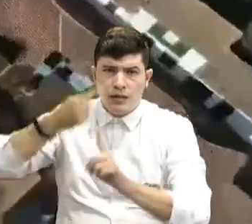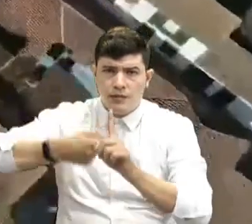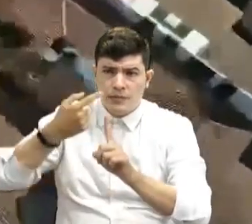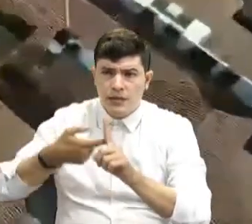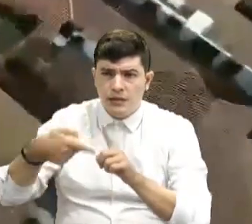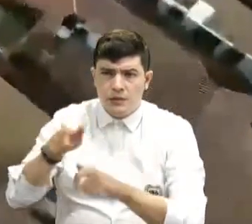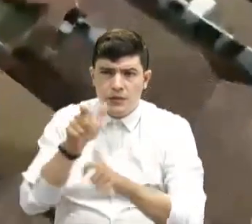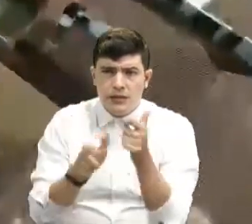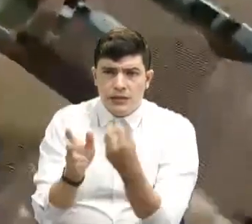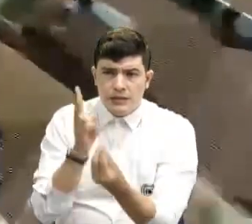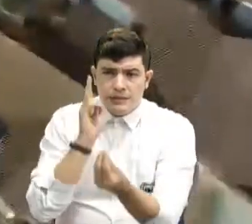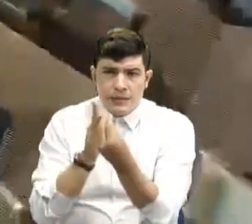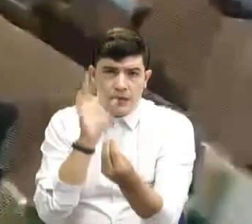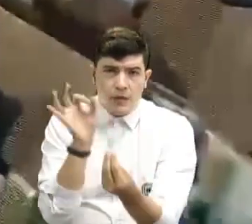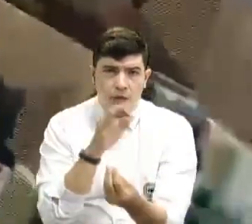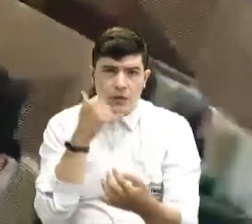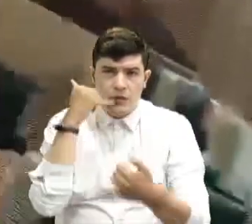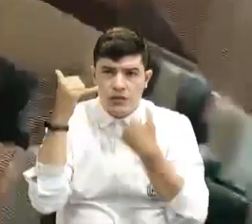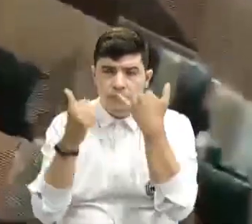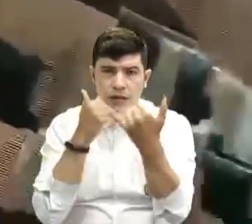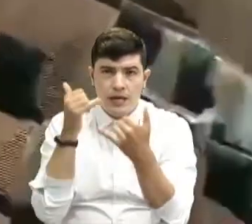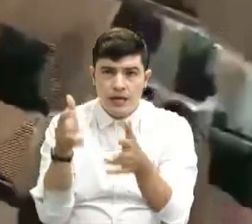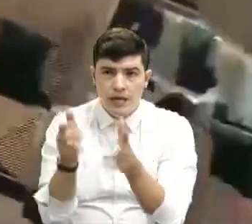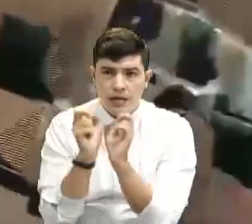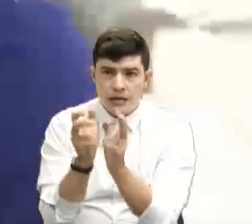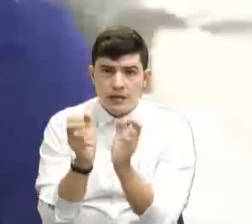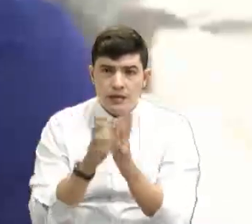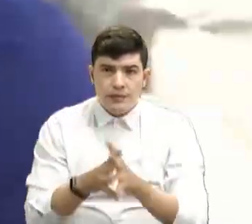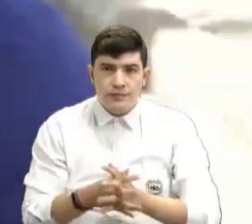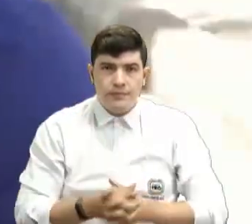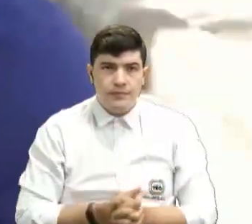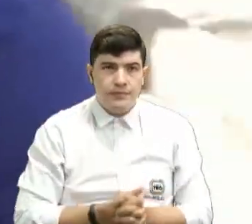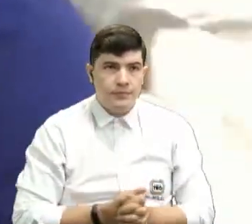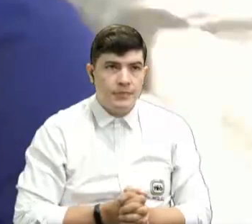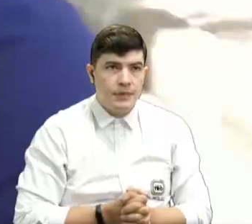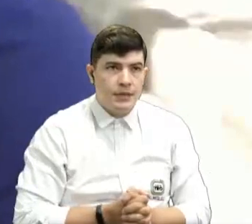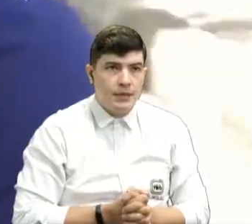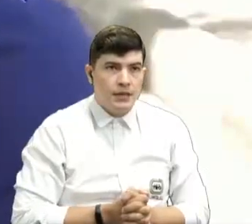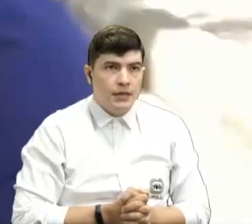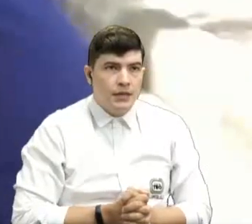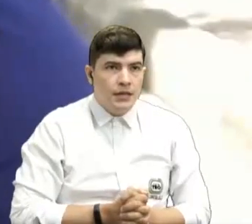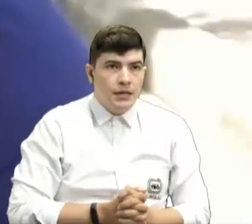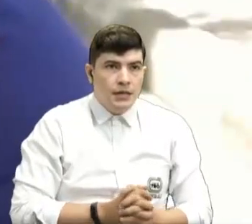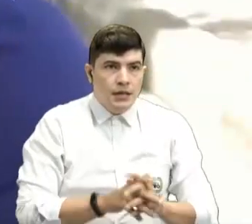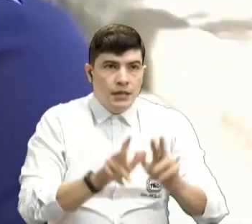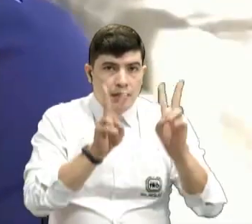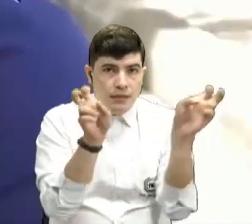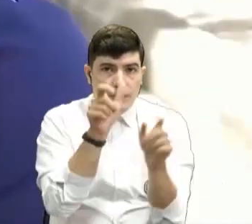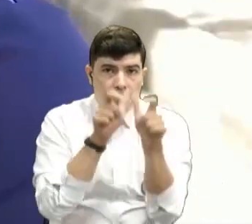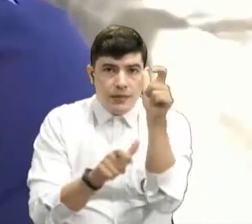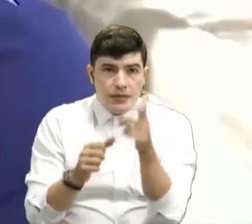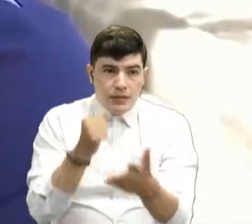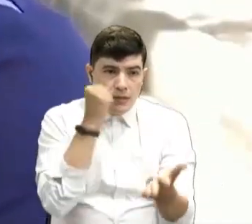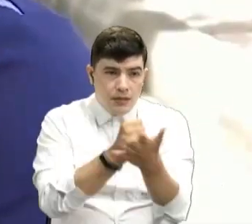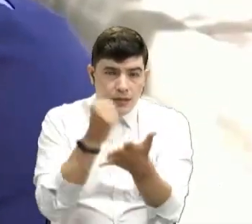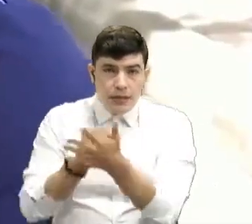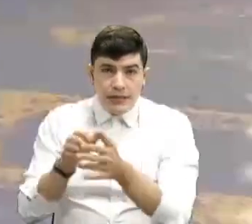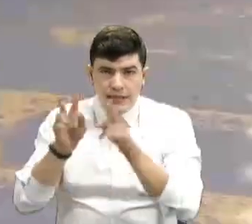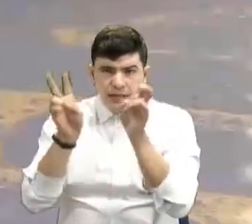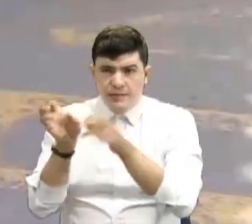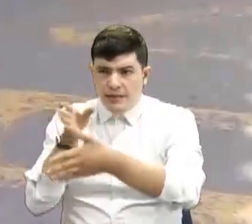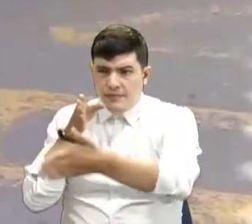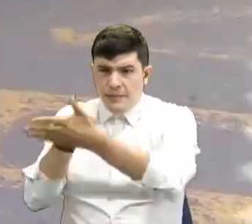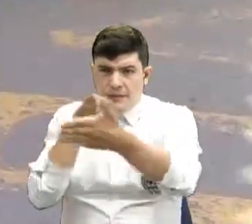llamadas extorsivas y amenazas. El tema de asesinatos, el tema de amenazas ha sido una